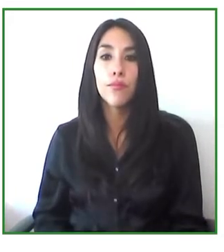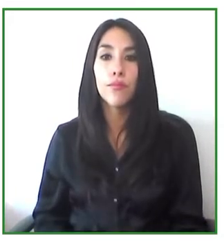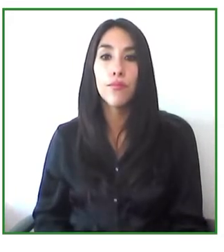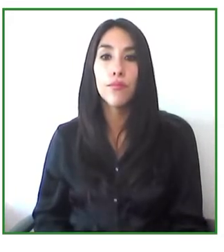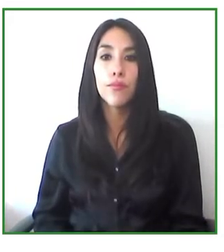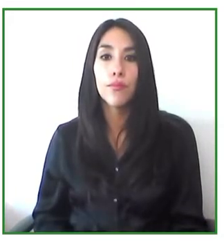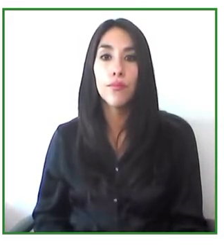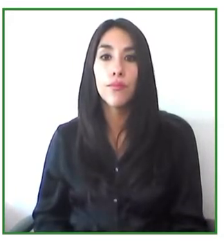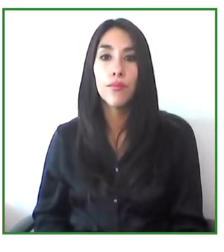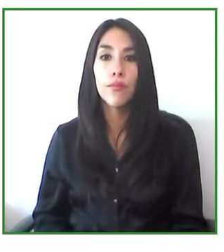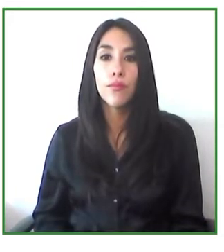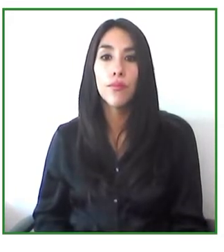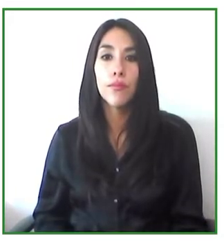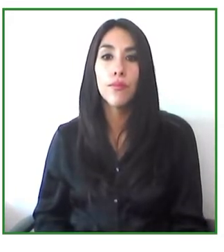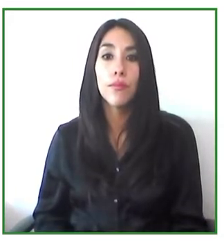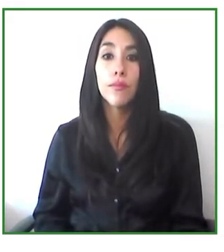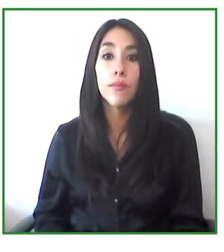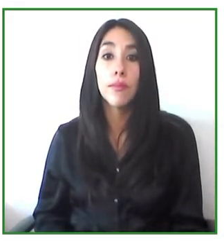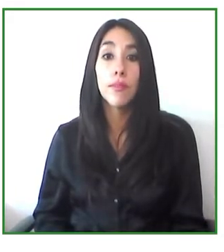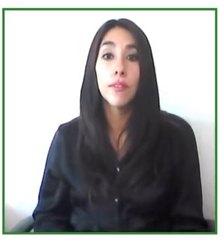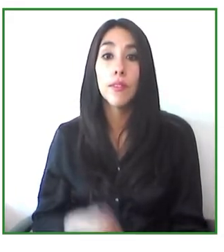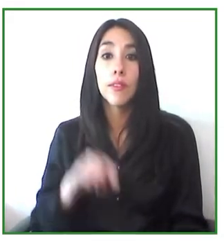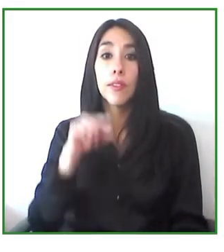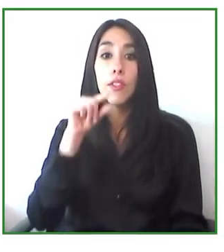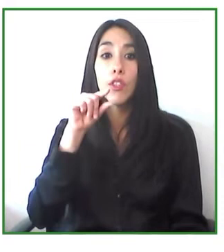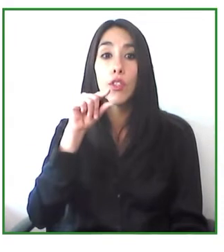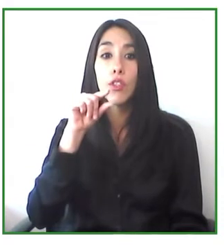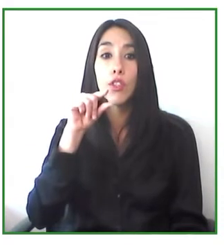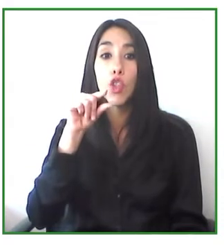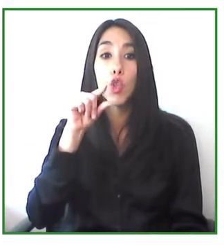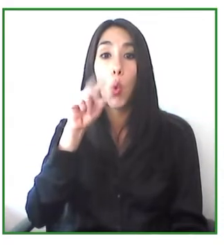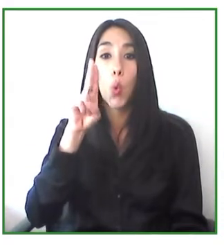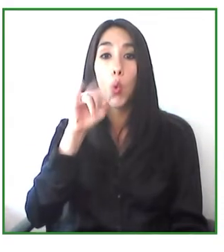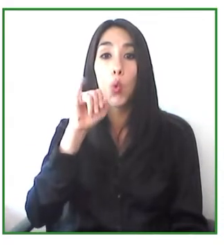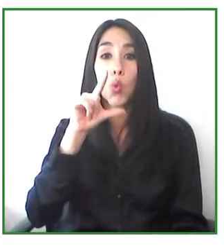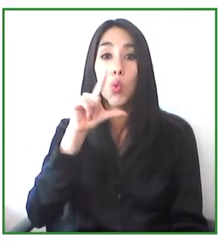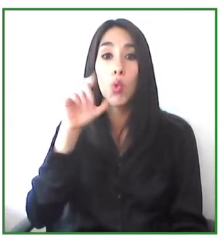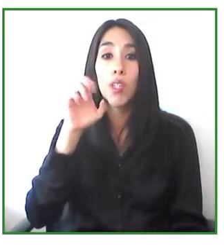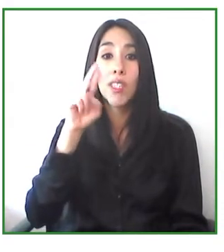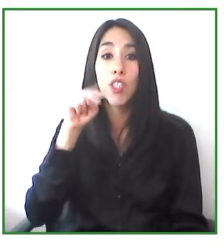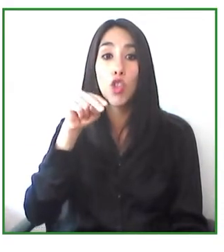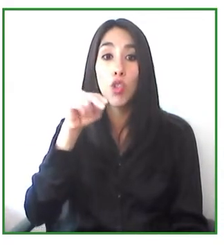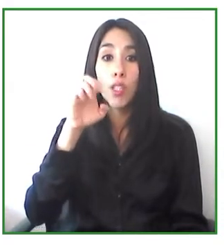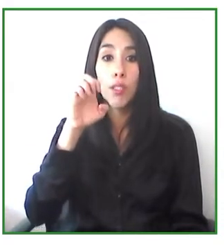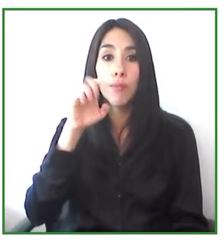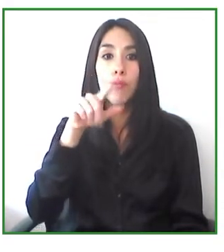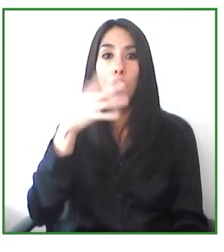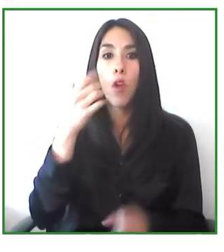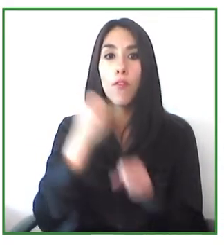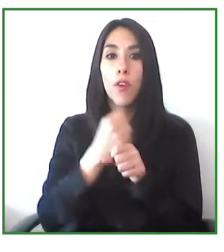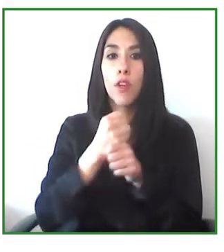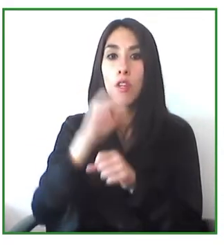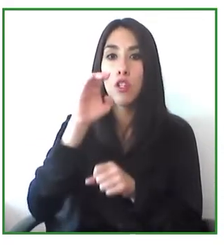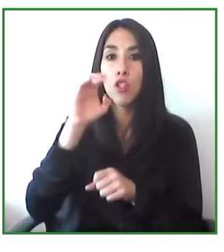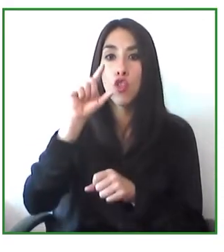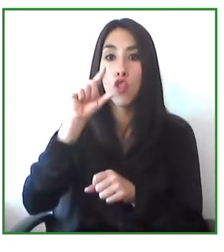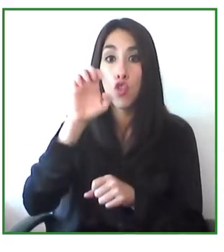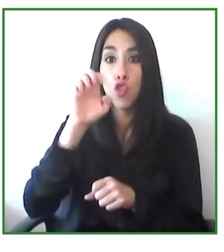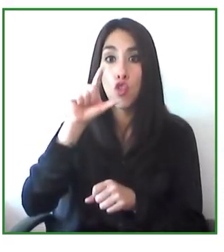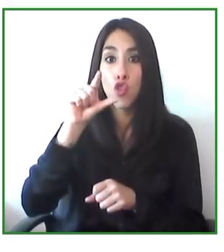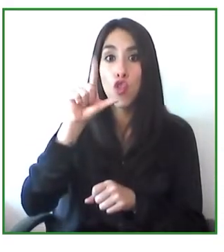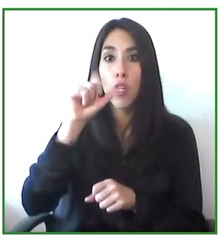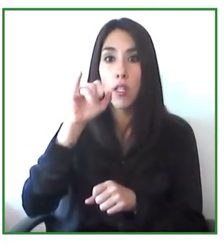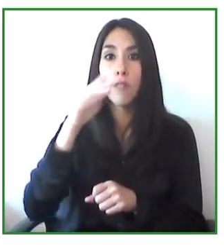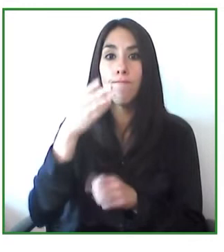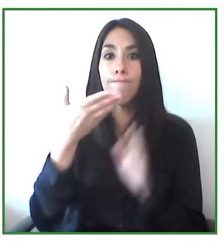plataforma virtual de búsqueda de empleo para personas con discapacidad. Y Paloma Cid, que se encuentra al lado mío, coordinadora de la Fundación 11 de